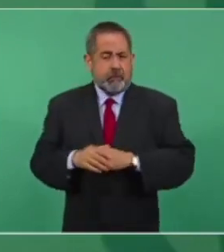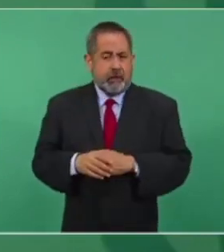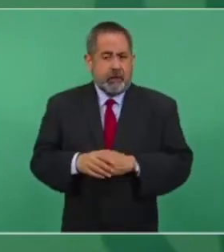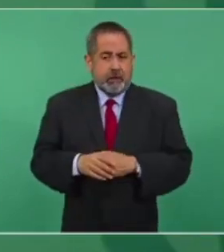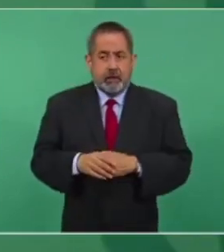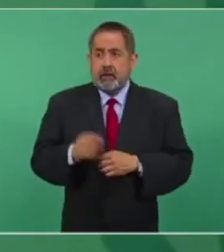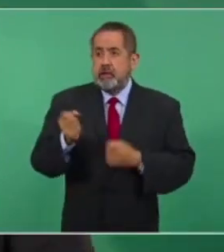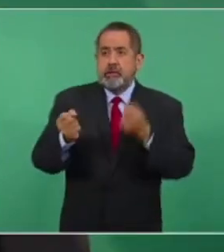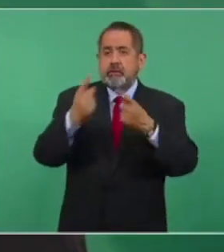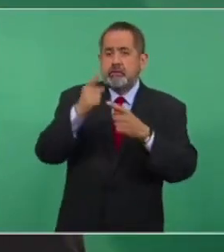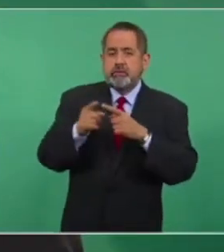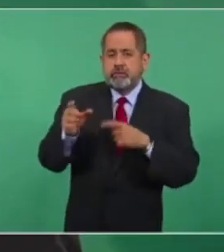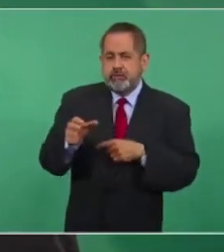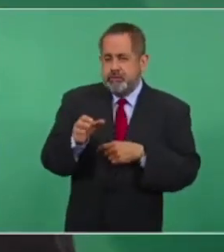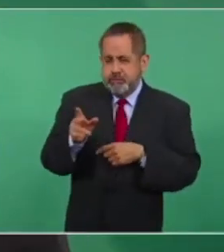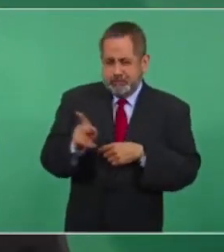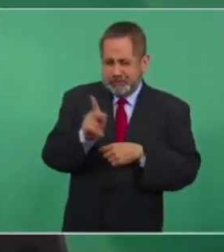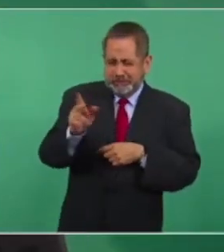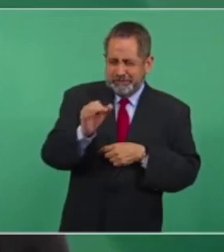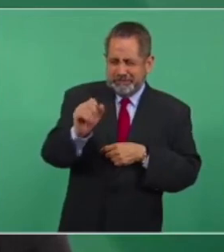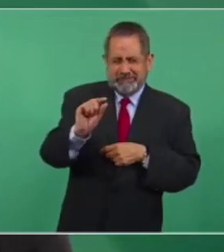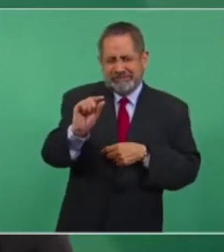sin electrificar es mínimo.